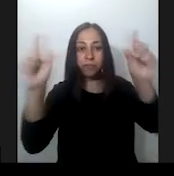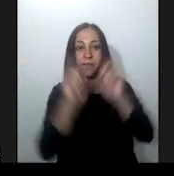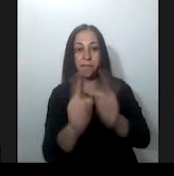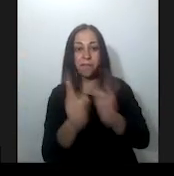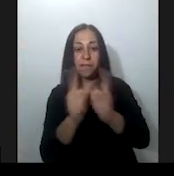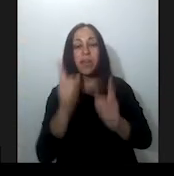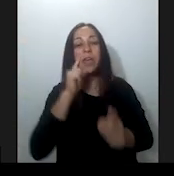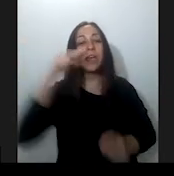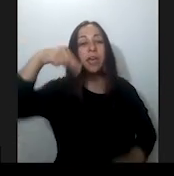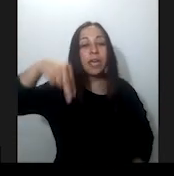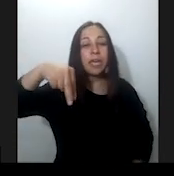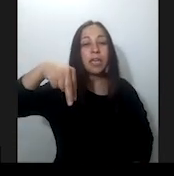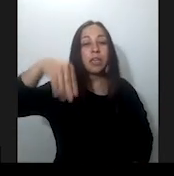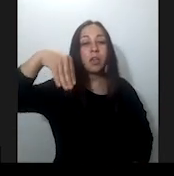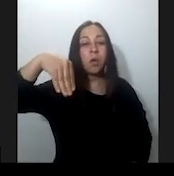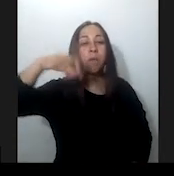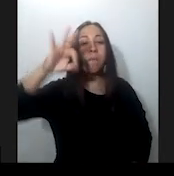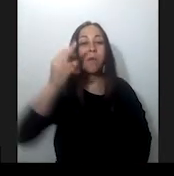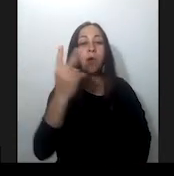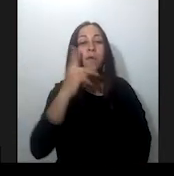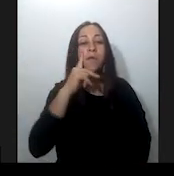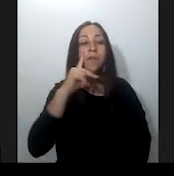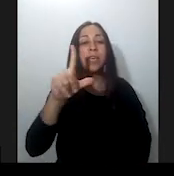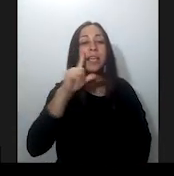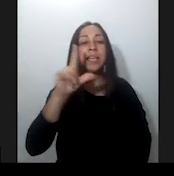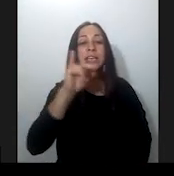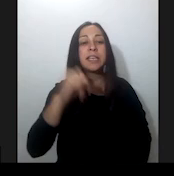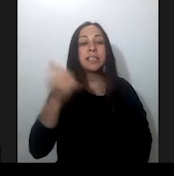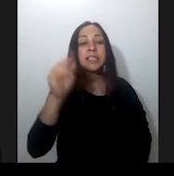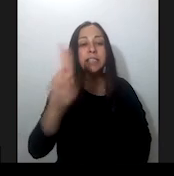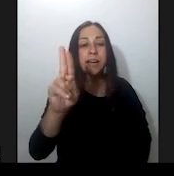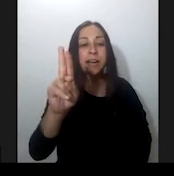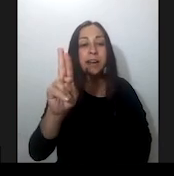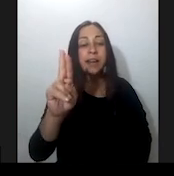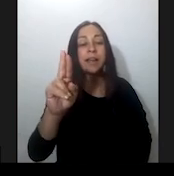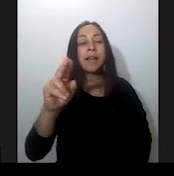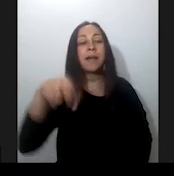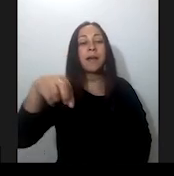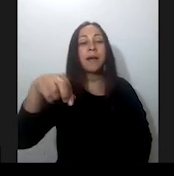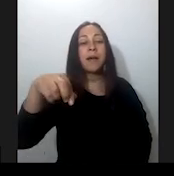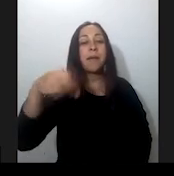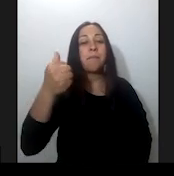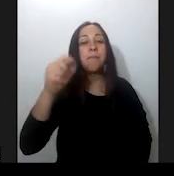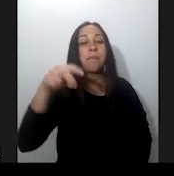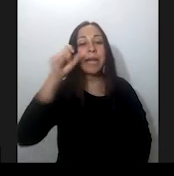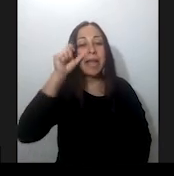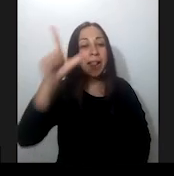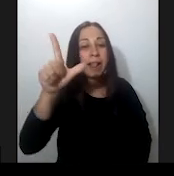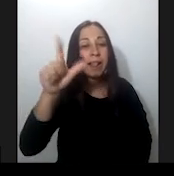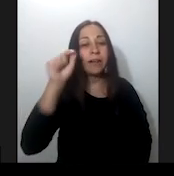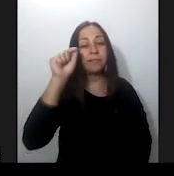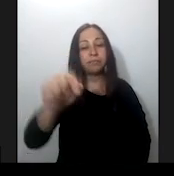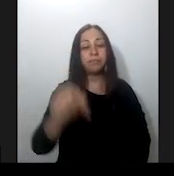y voy a inmovilizarlo. Le voy a decir inmovilizar paneles. Ok,